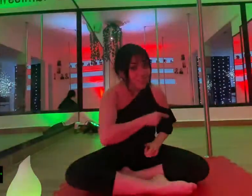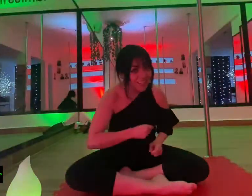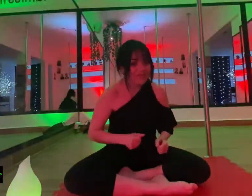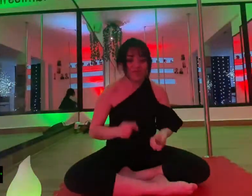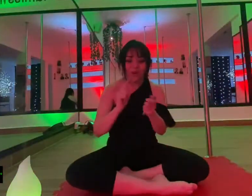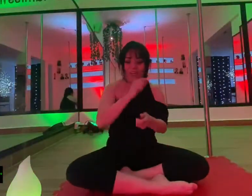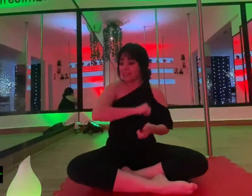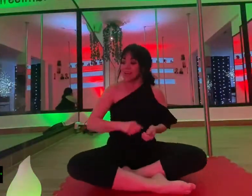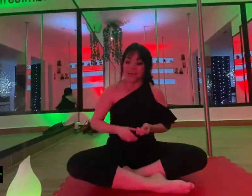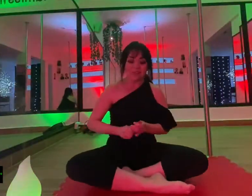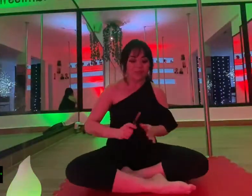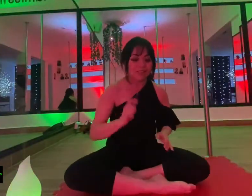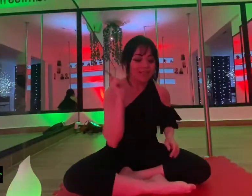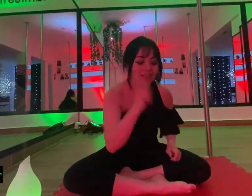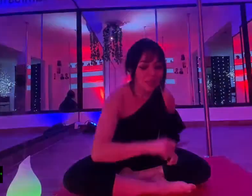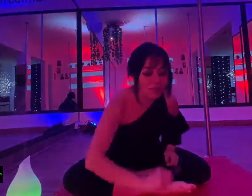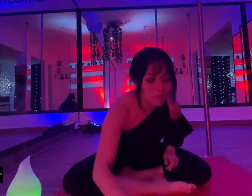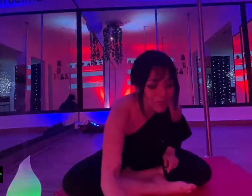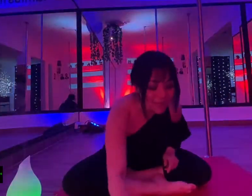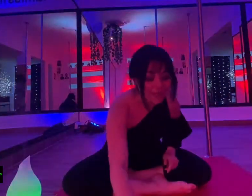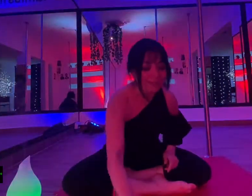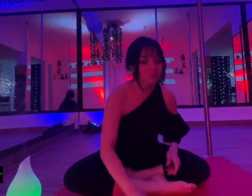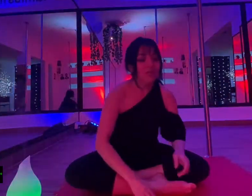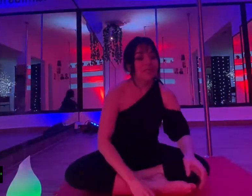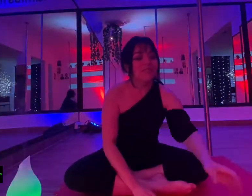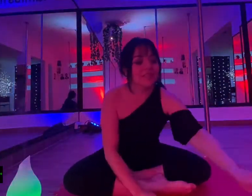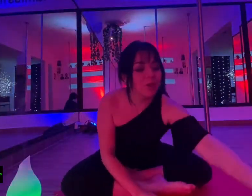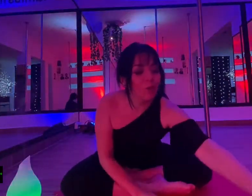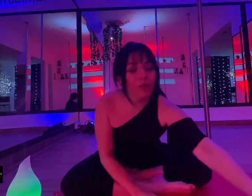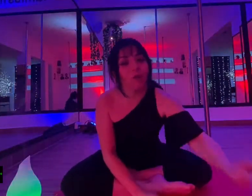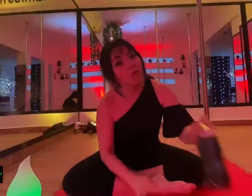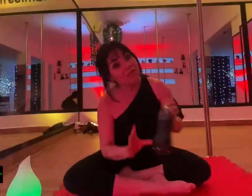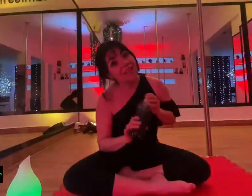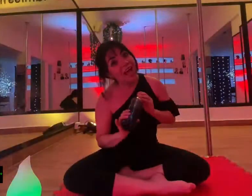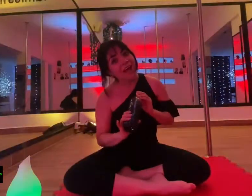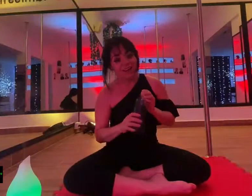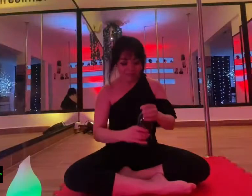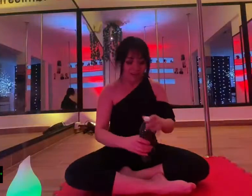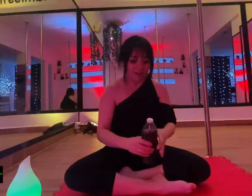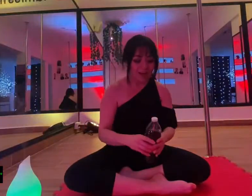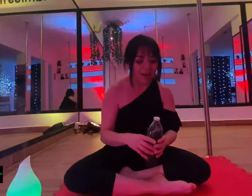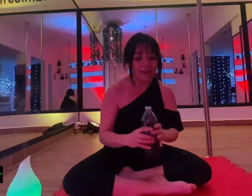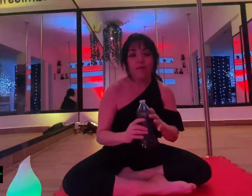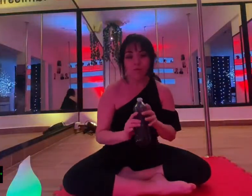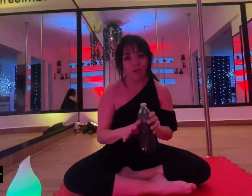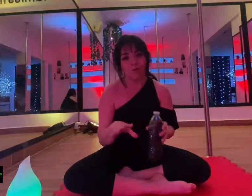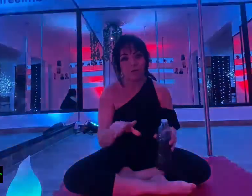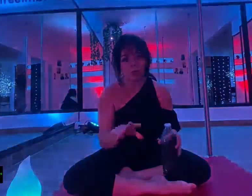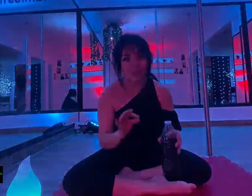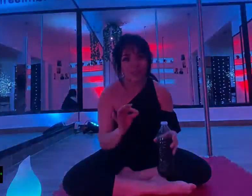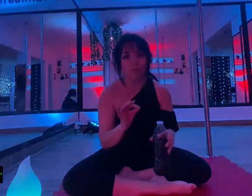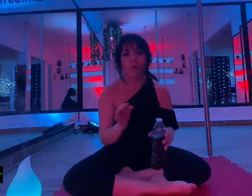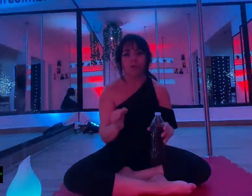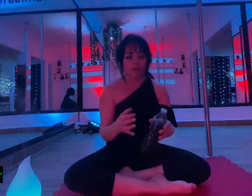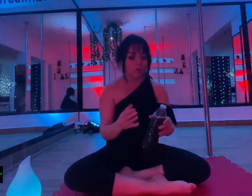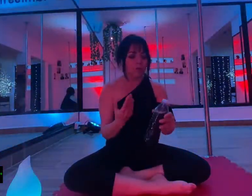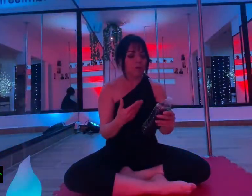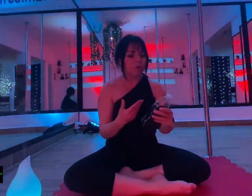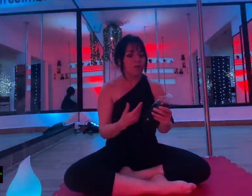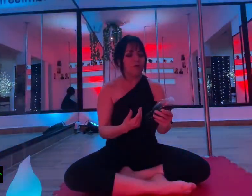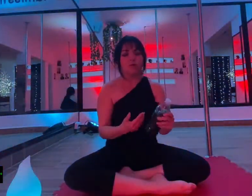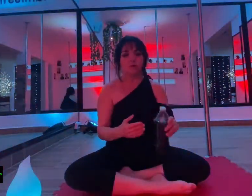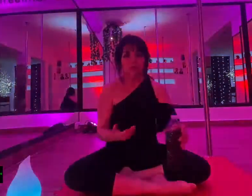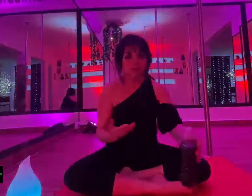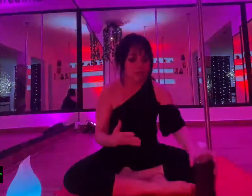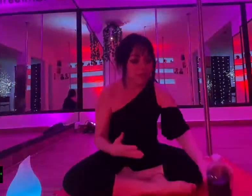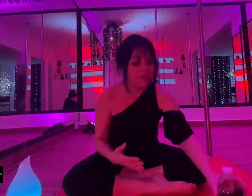No lo olviden. Ok, entonces, ya me pinté, ya tengo mi agüita, ajá, porque bueno, hay que tomar un poquito, pero